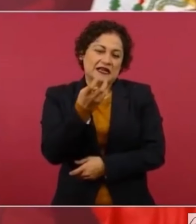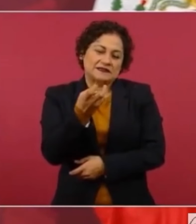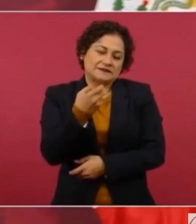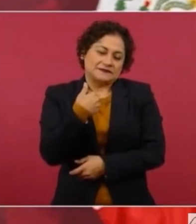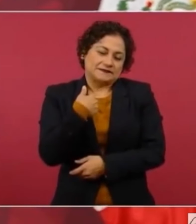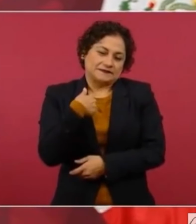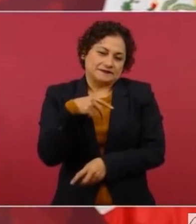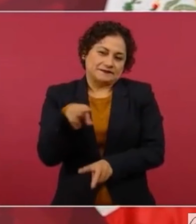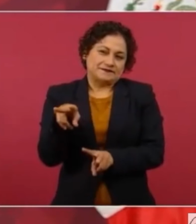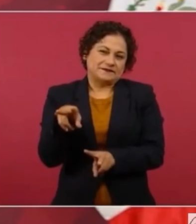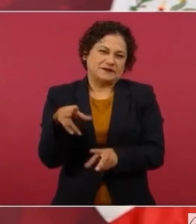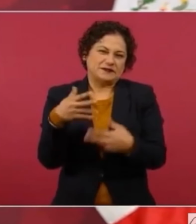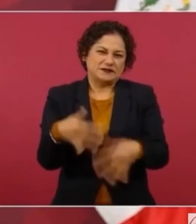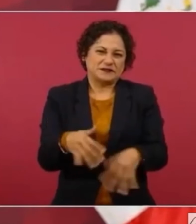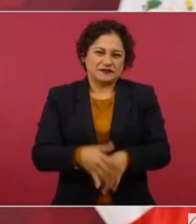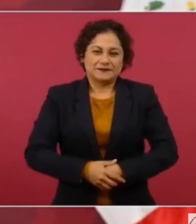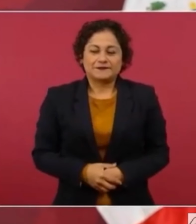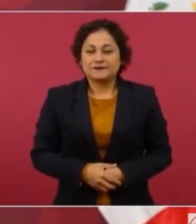Hay un